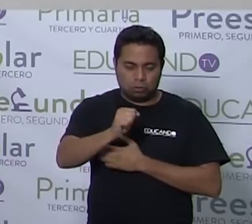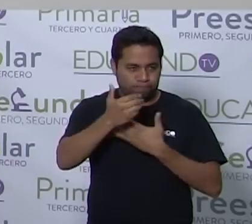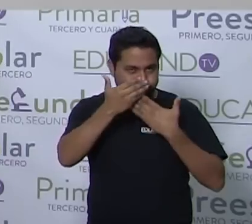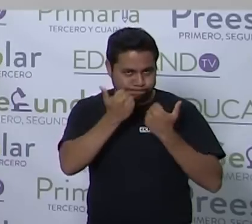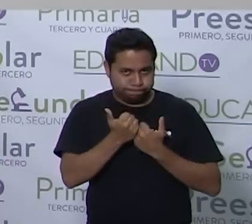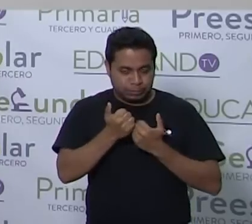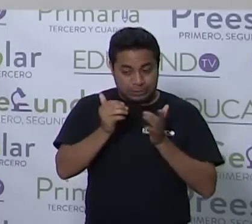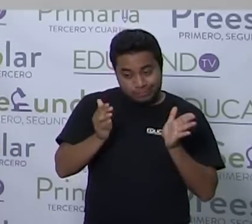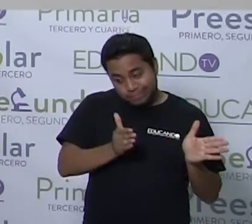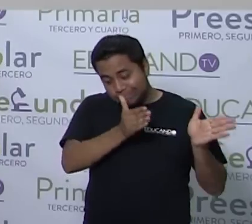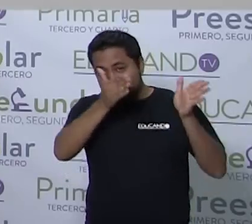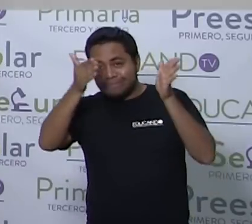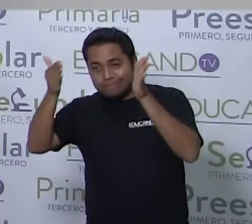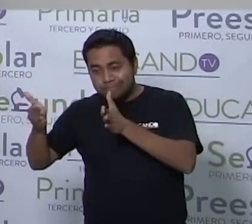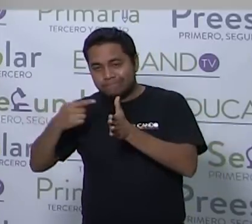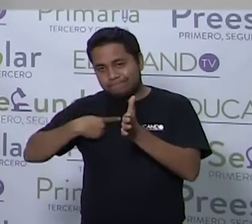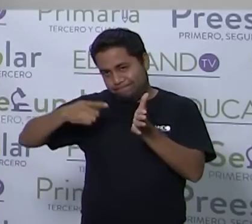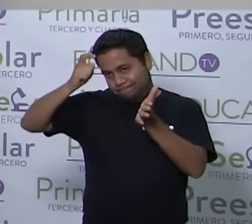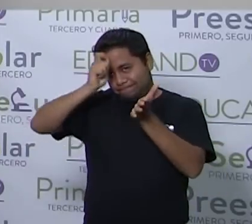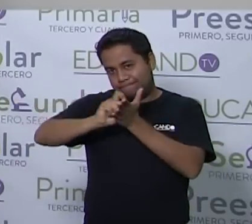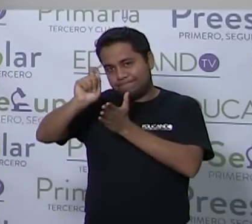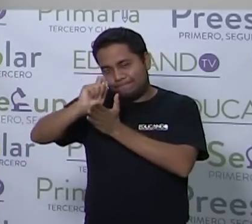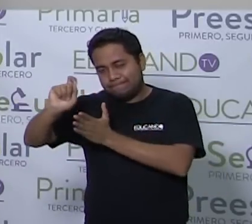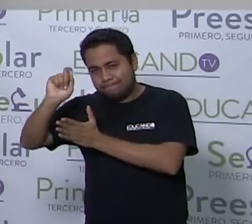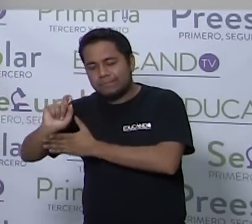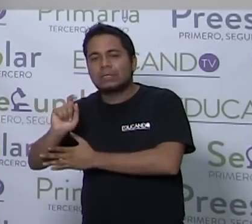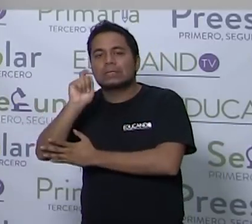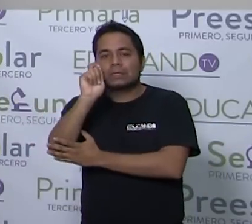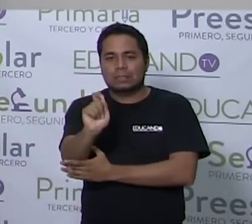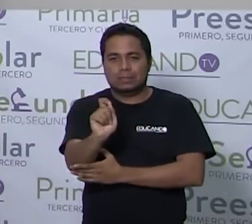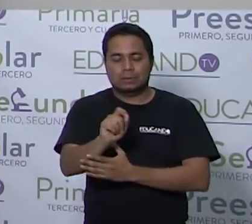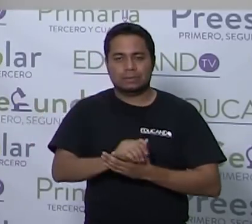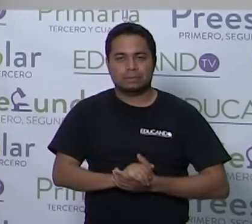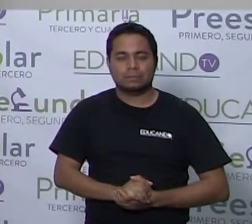Y de este lado vamos a escribir frases